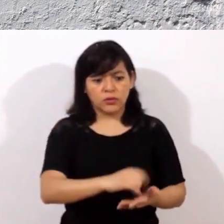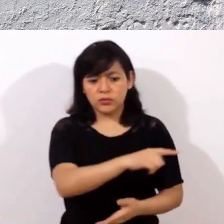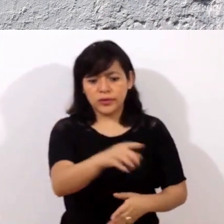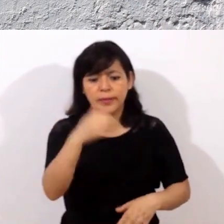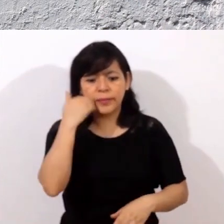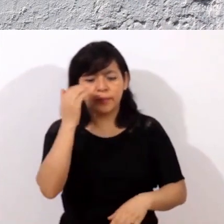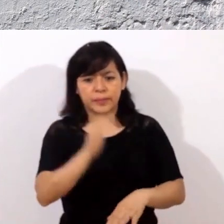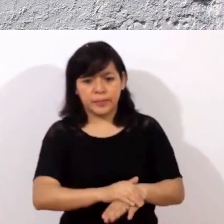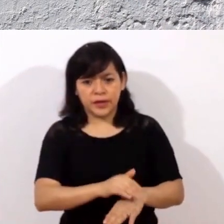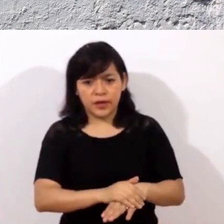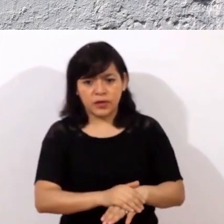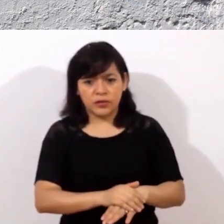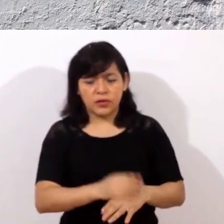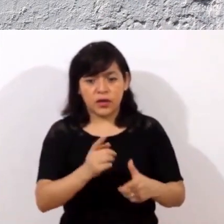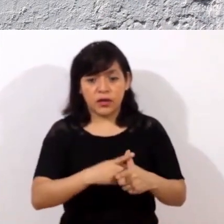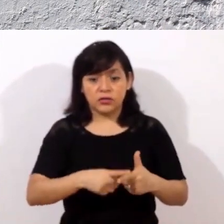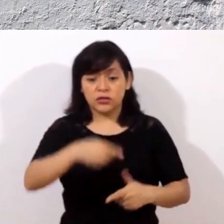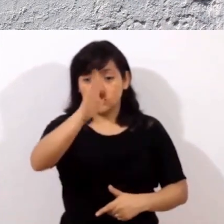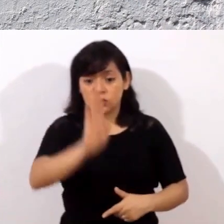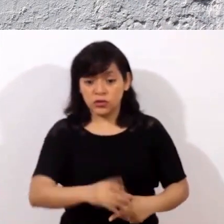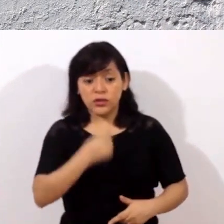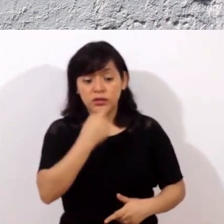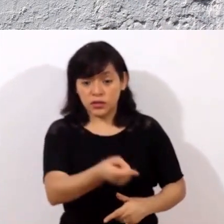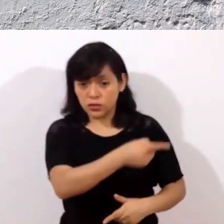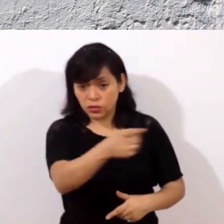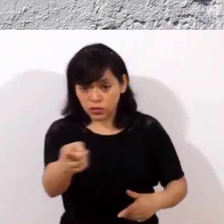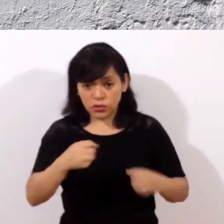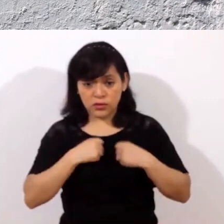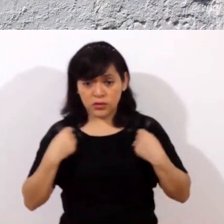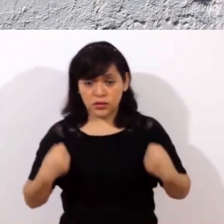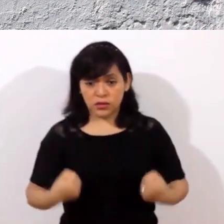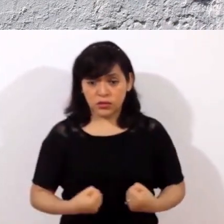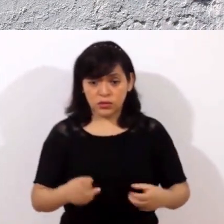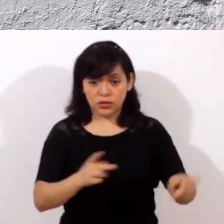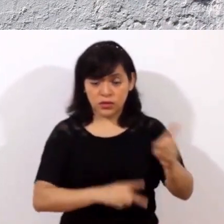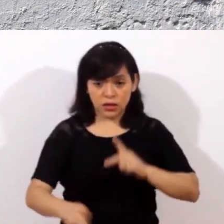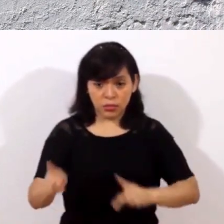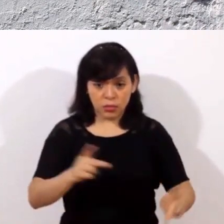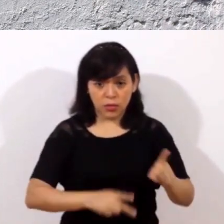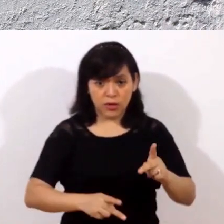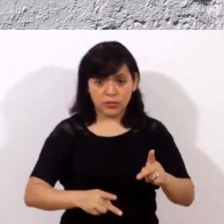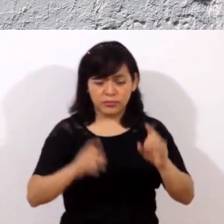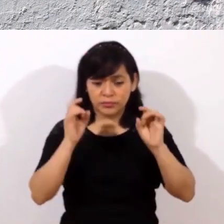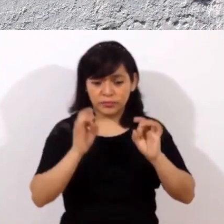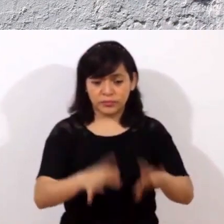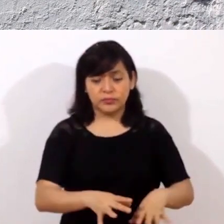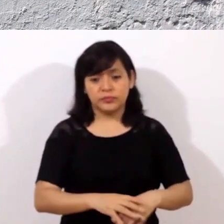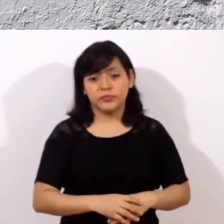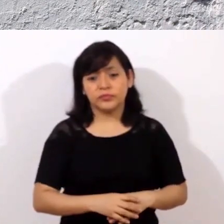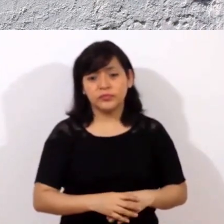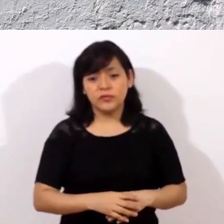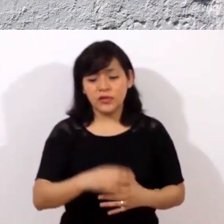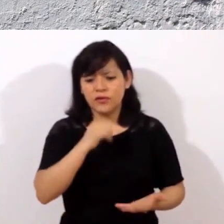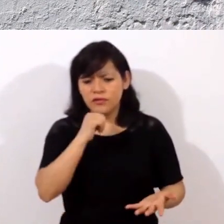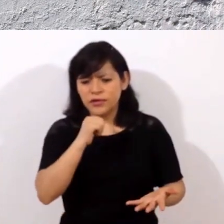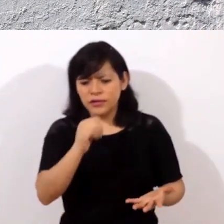Así que Dios acusó a los líderes de no dejar que el pueblo lo conociera. Cuánta ignorancia